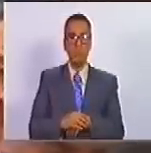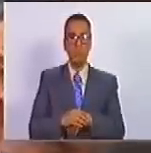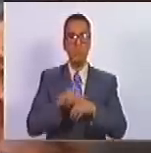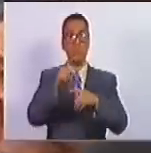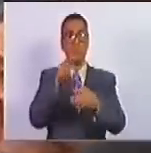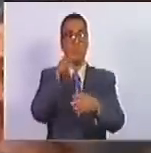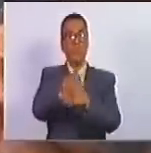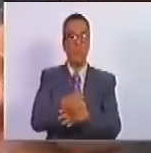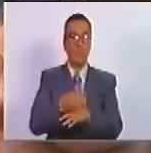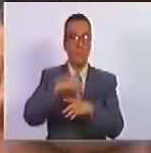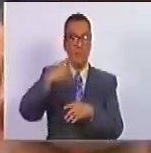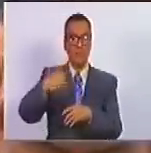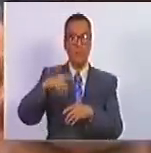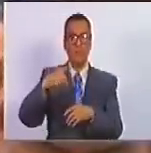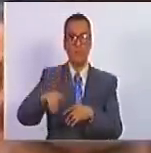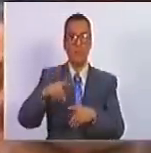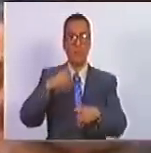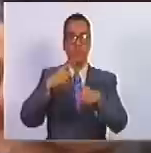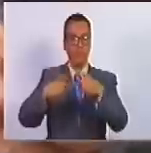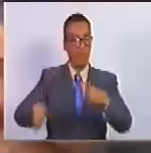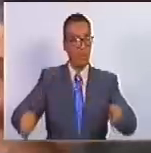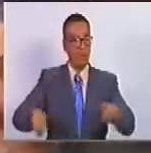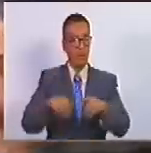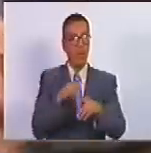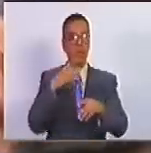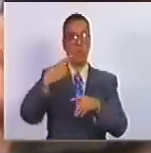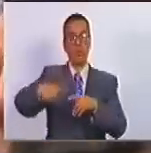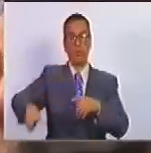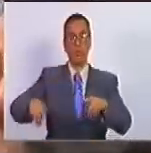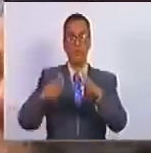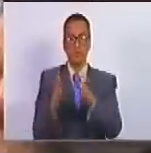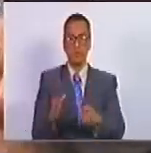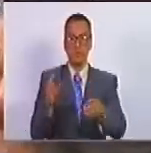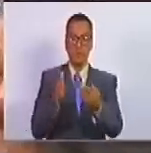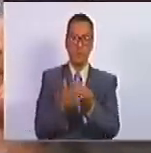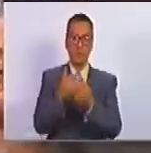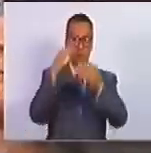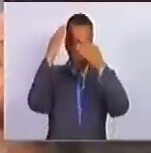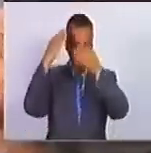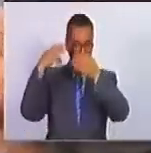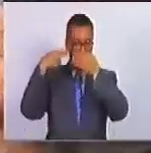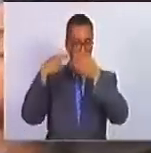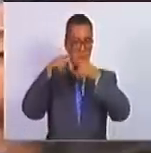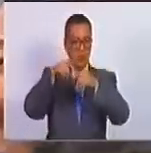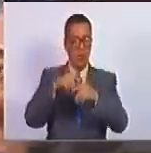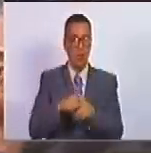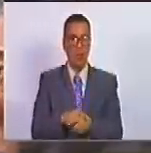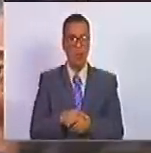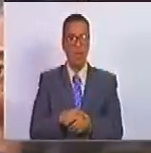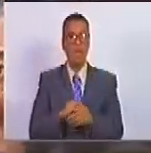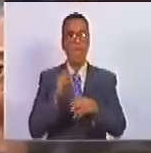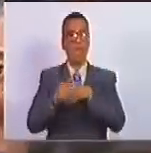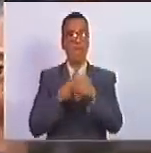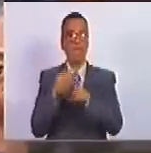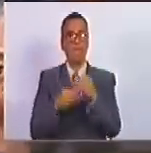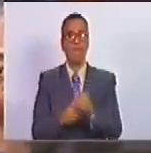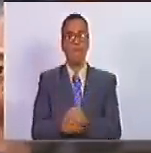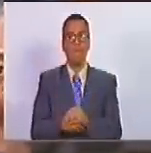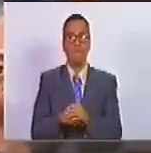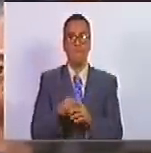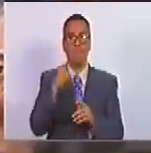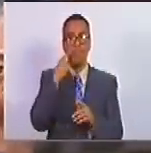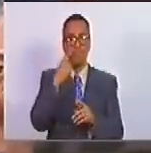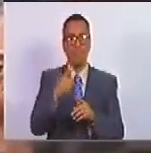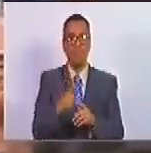asaltos a la democracia mediante las guarimbas, actos terroristas, mediante actos que han